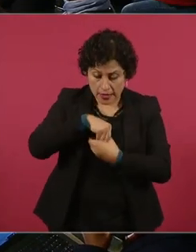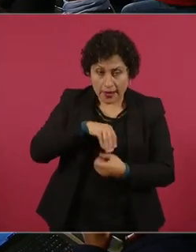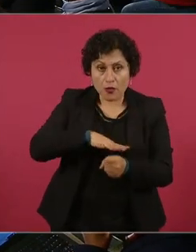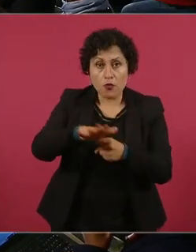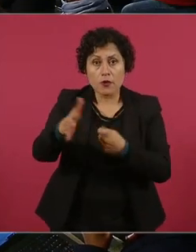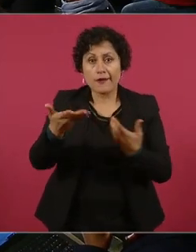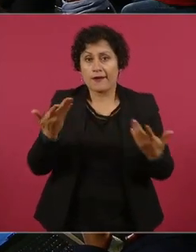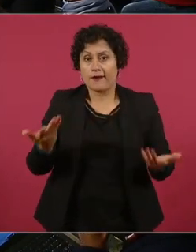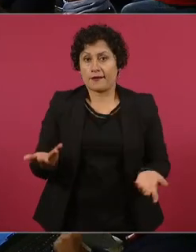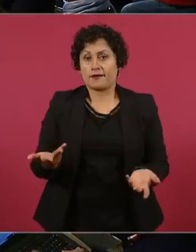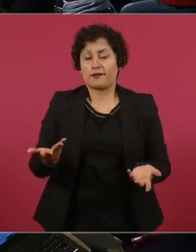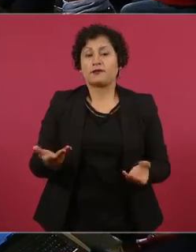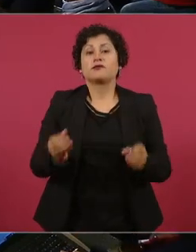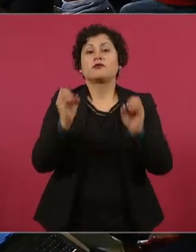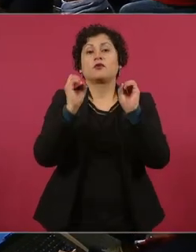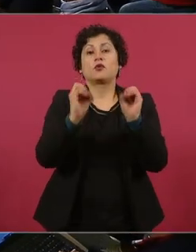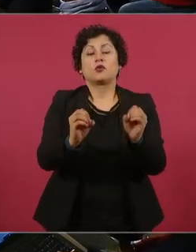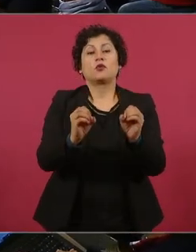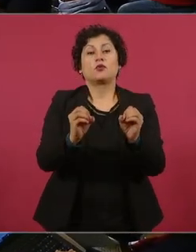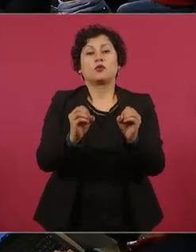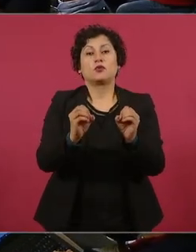tiene que ver